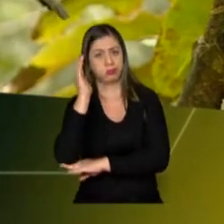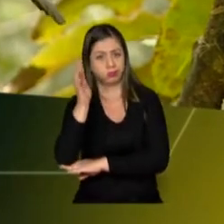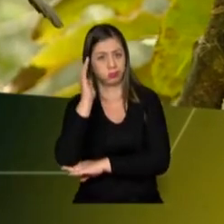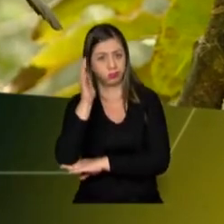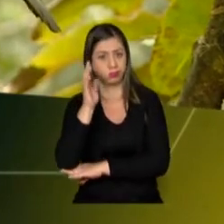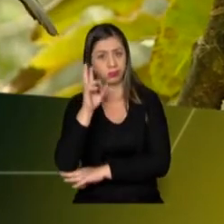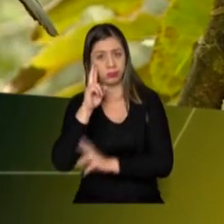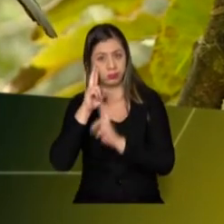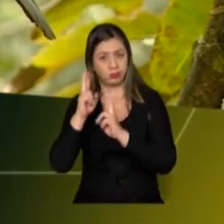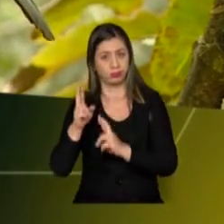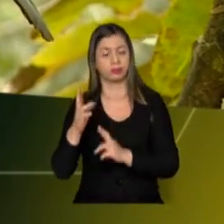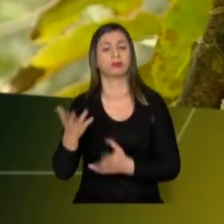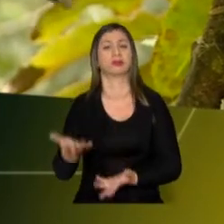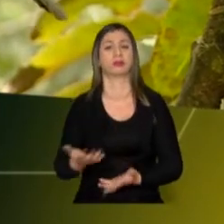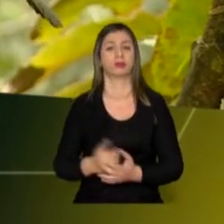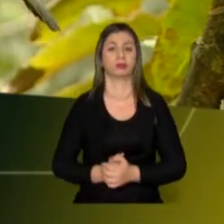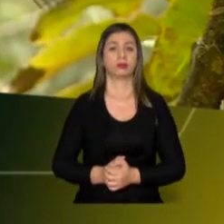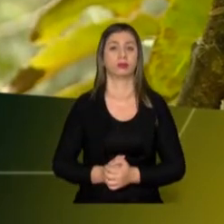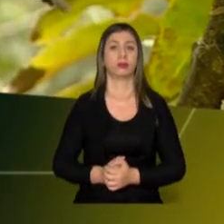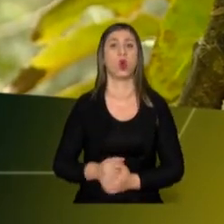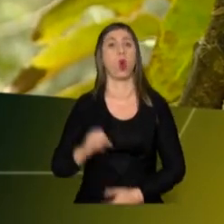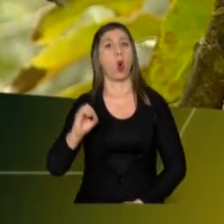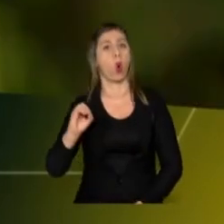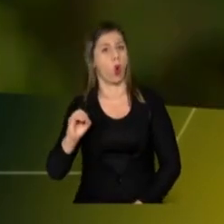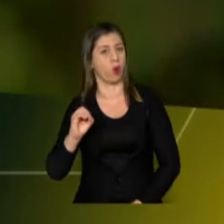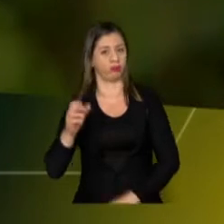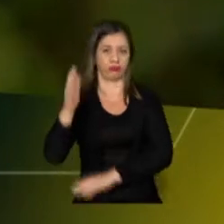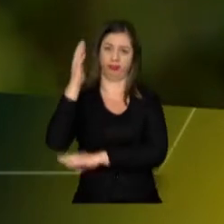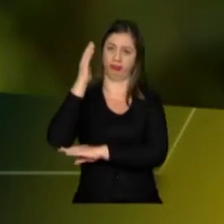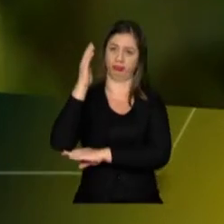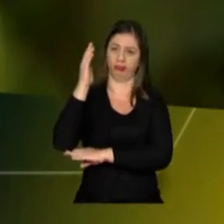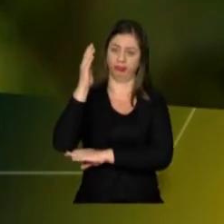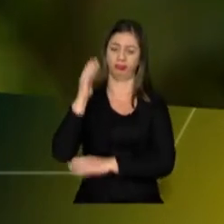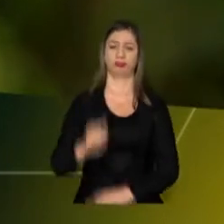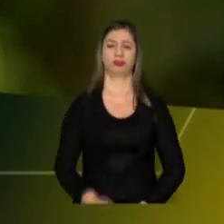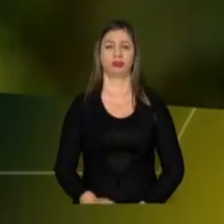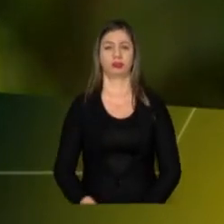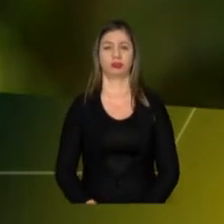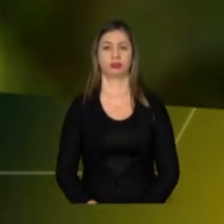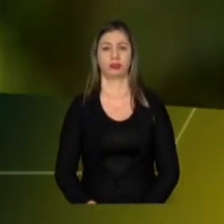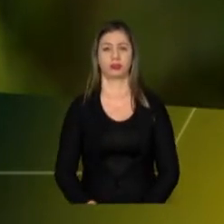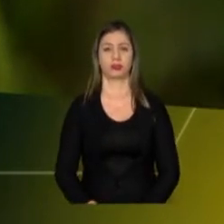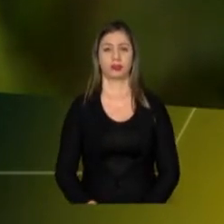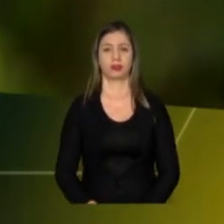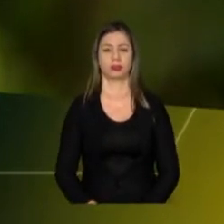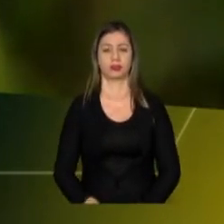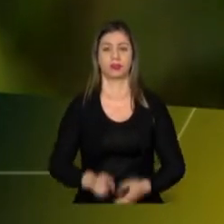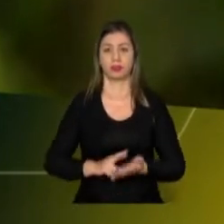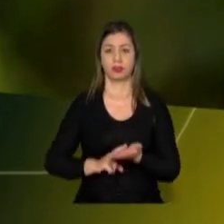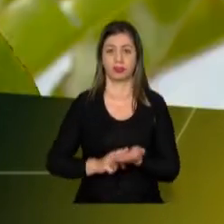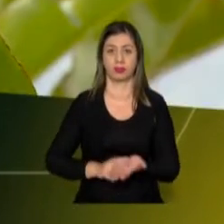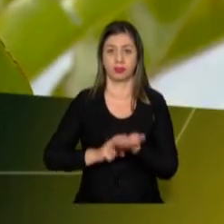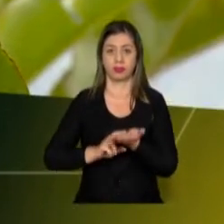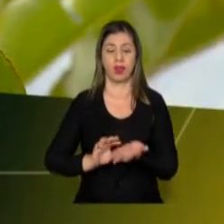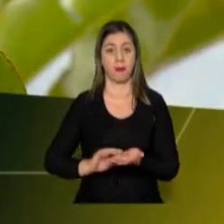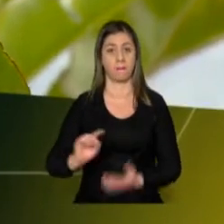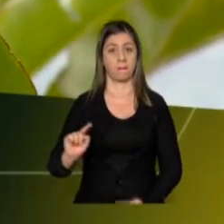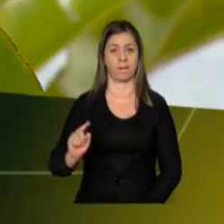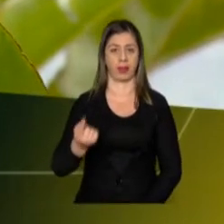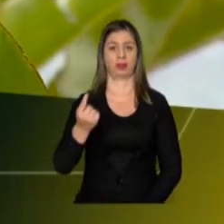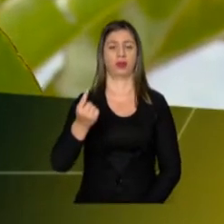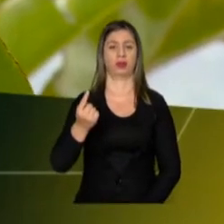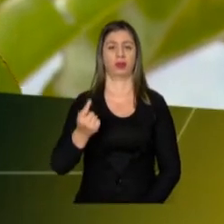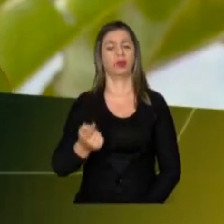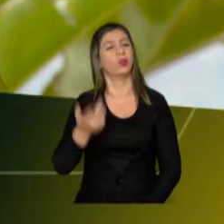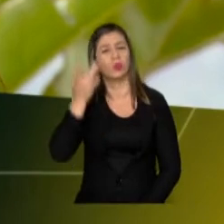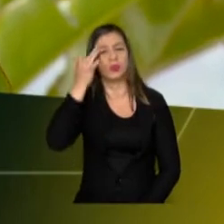Usted representa a la otra parte, a los hombres. Justamente la titula Reconciliando el Primer Puesto.